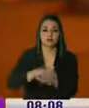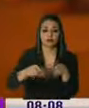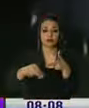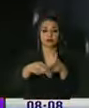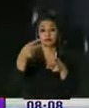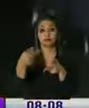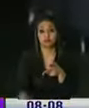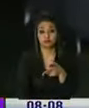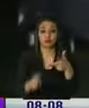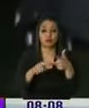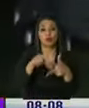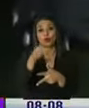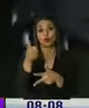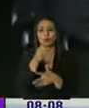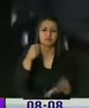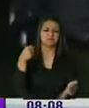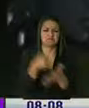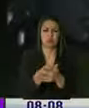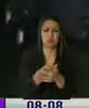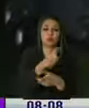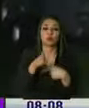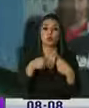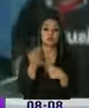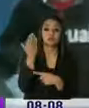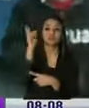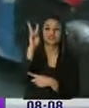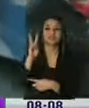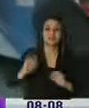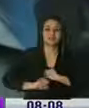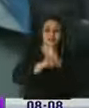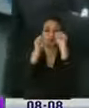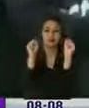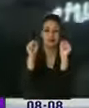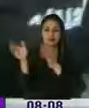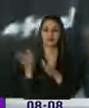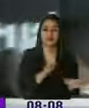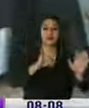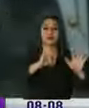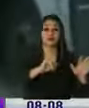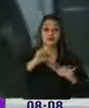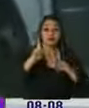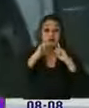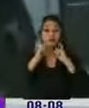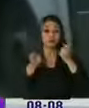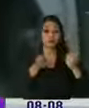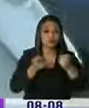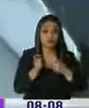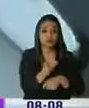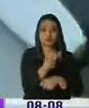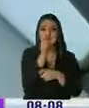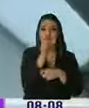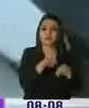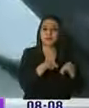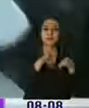y un estrellamiento en horas de la madrugada del pasado viernes. Además, se realizaron 61 operativos de control de documentos, operativos en